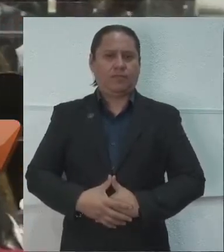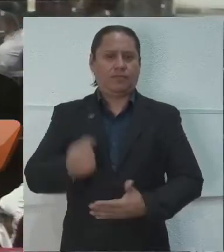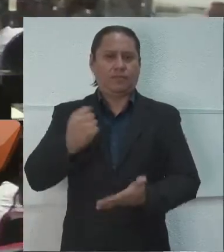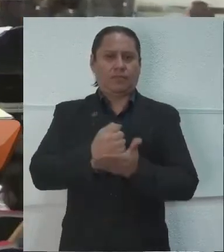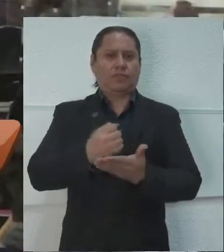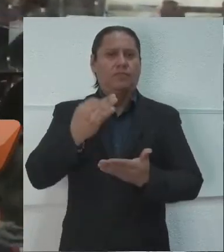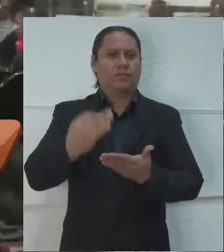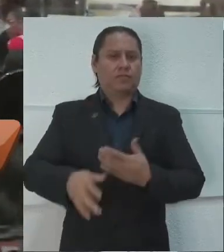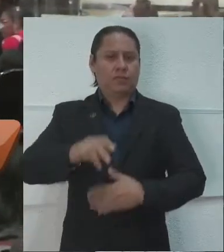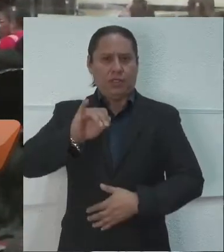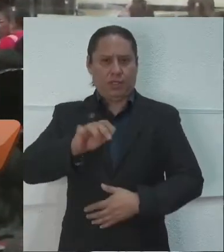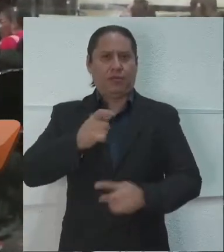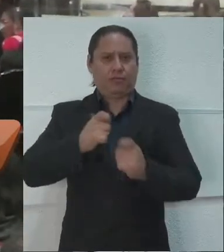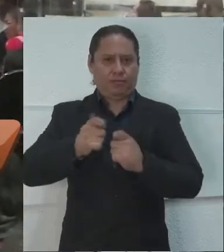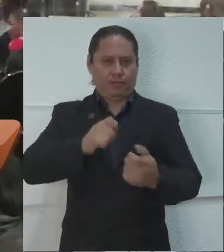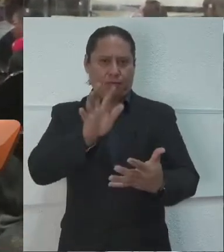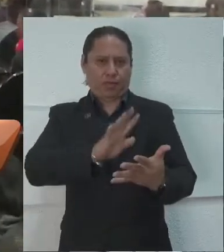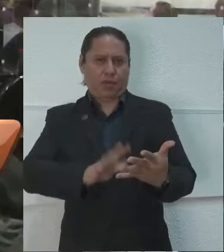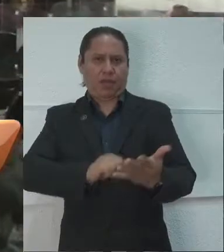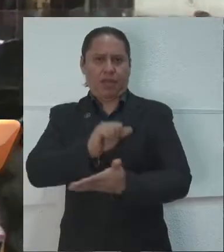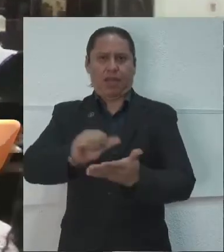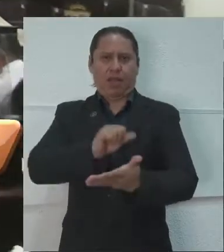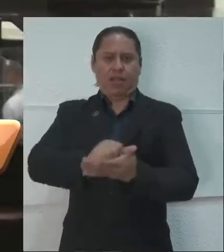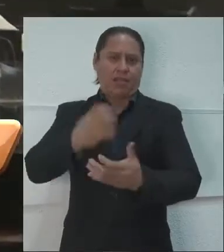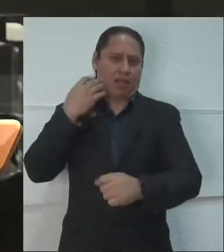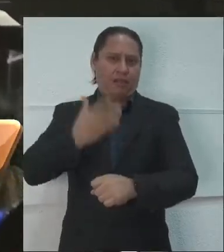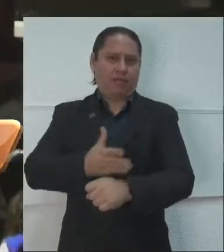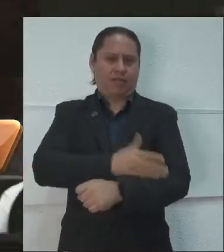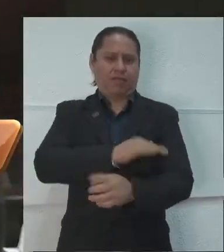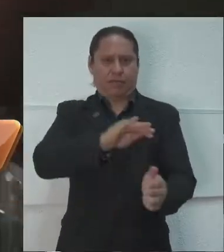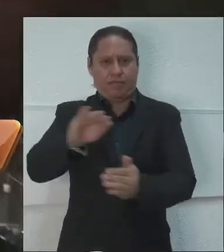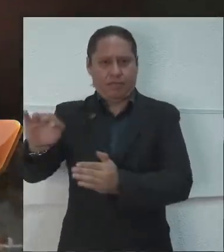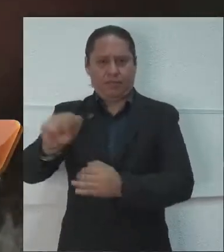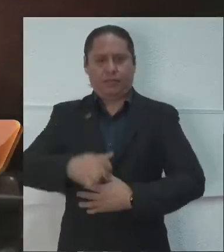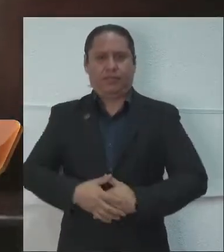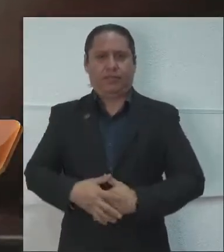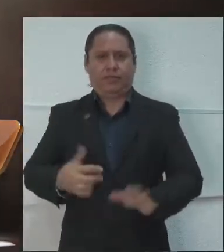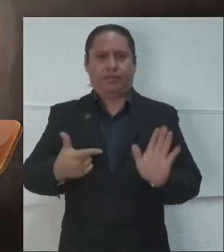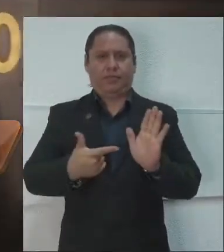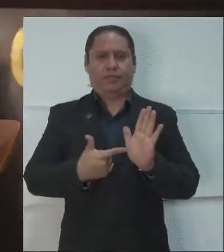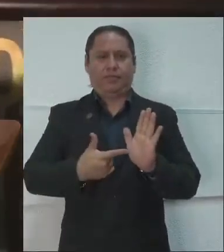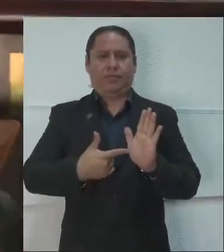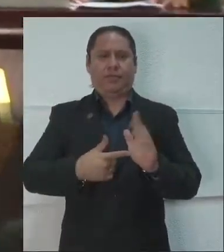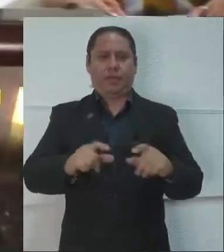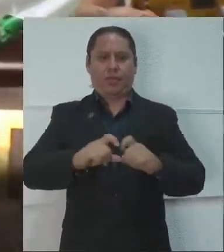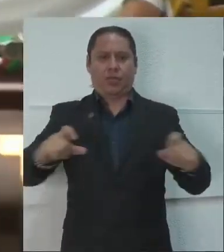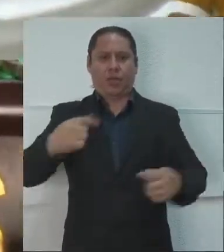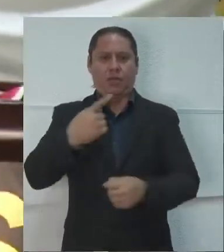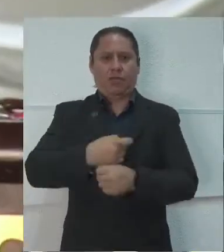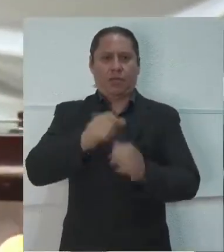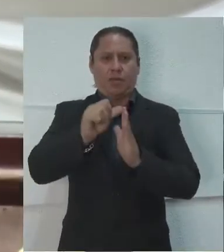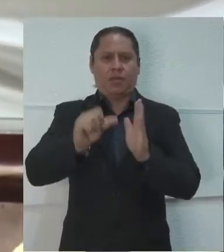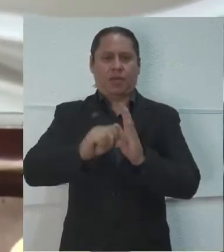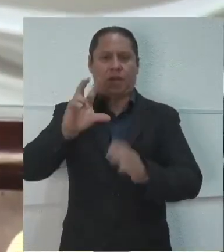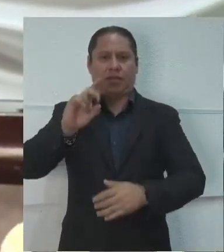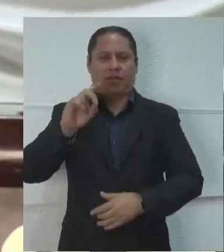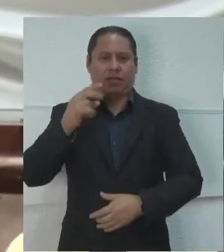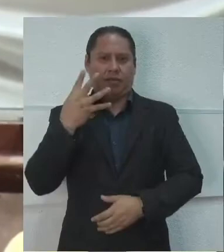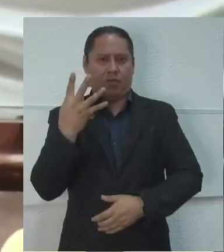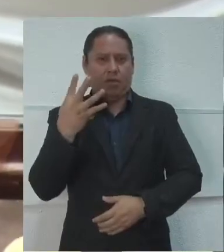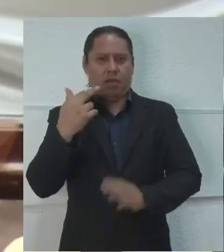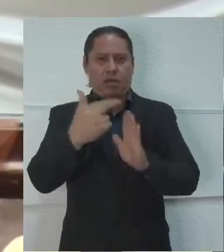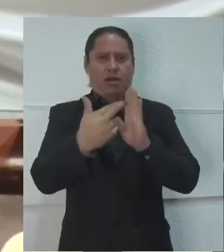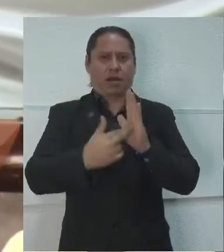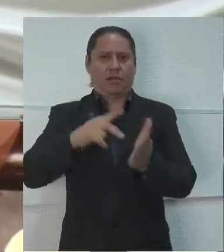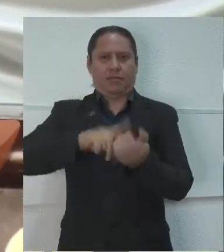Aprobada, se dispensa la lectura del acta de la sesión anterior. Con fundamento en la fracción primera del artículo 34